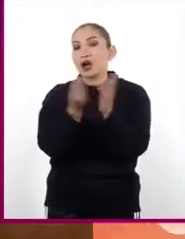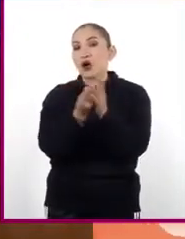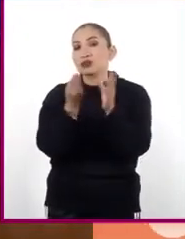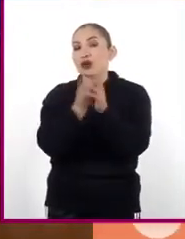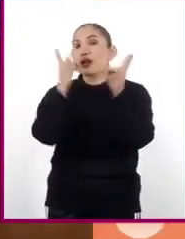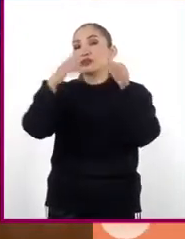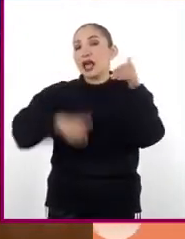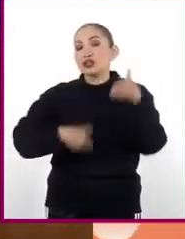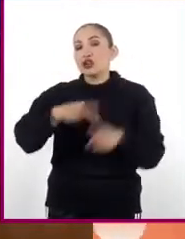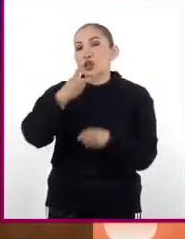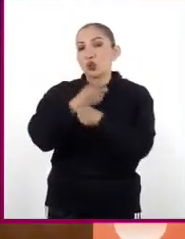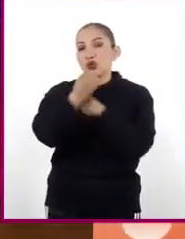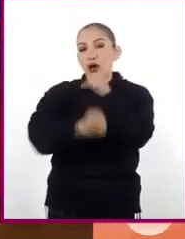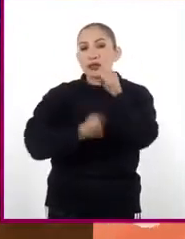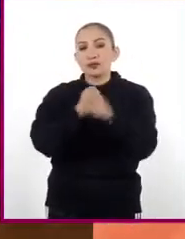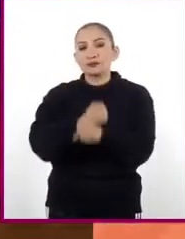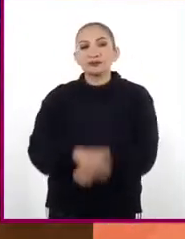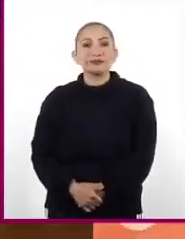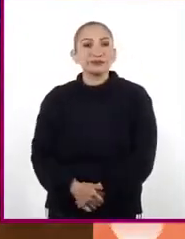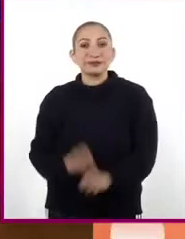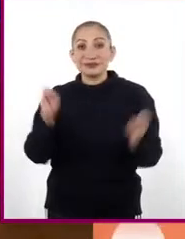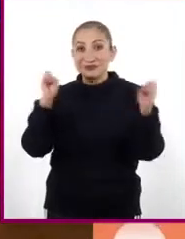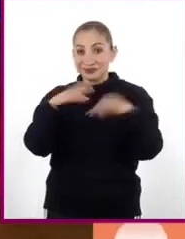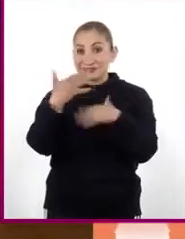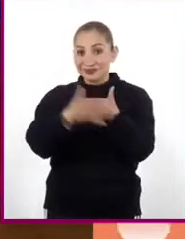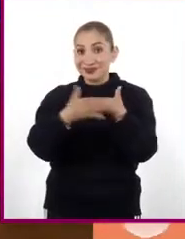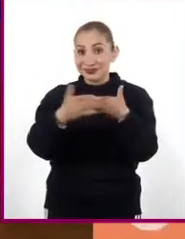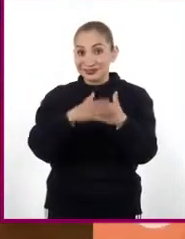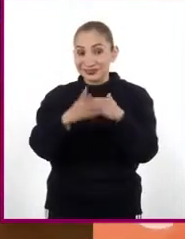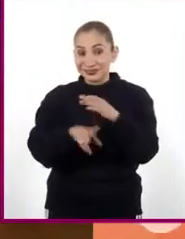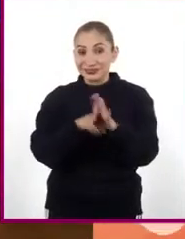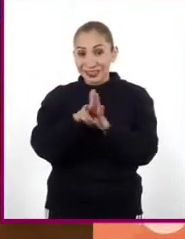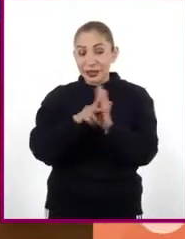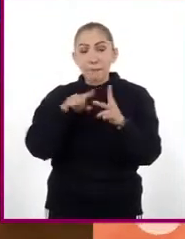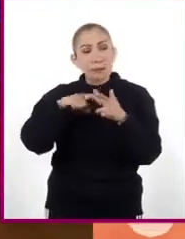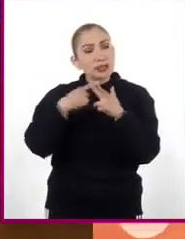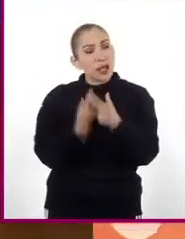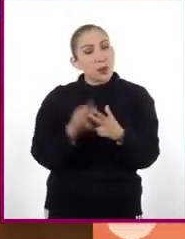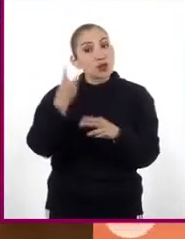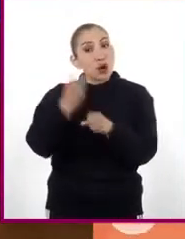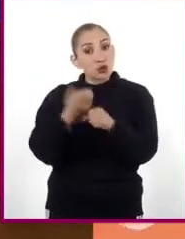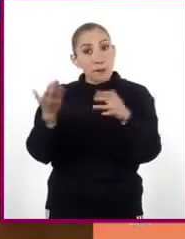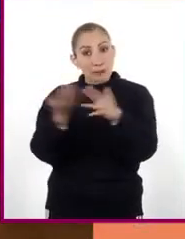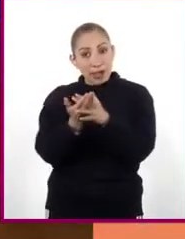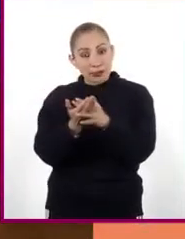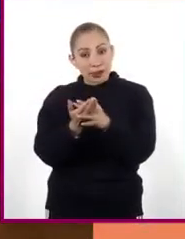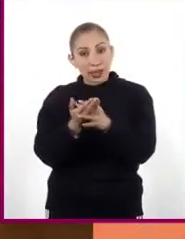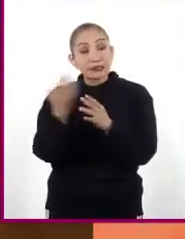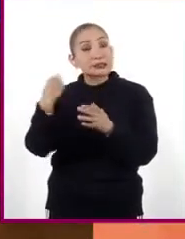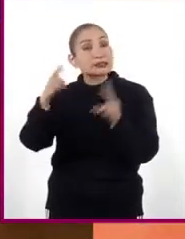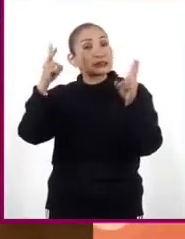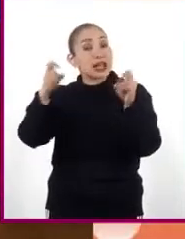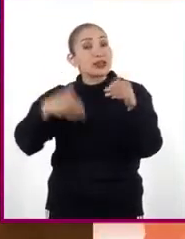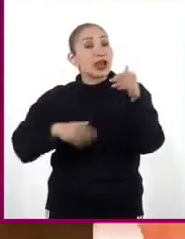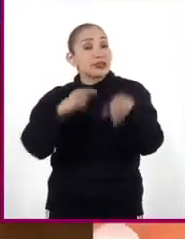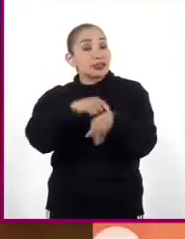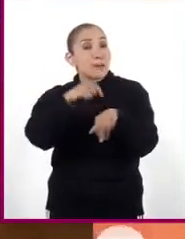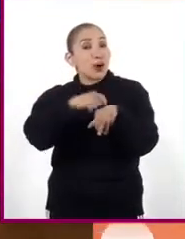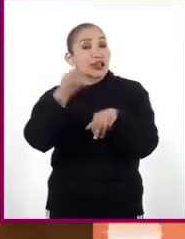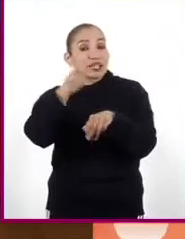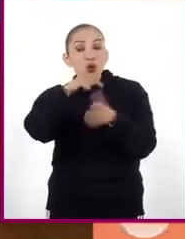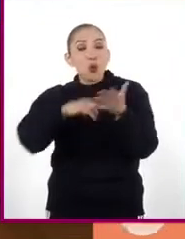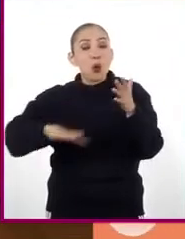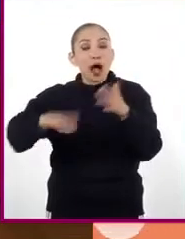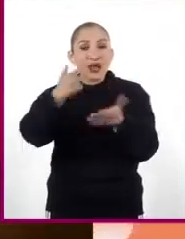curso de Teatro Segundo Grado. Nos vemos en el siguiente episodio, donde iniciaremos el segundo bloque, que se llama El tiempo y